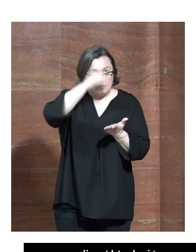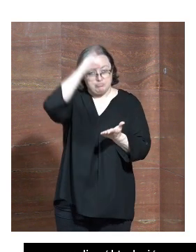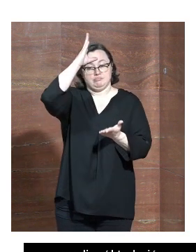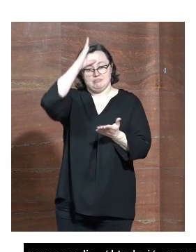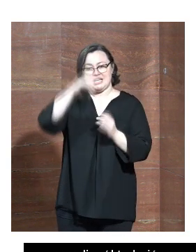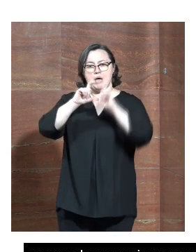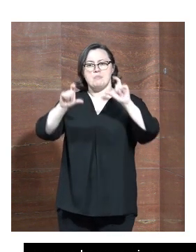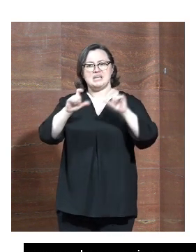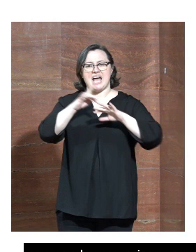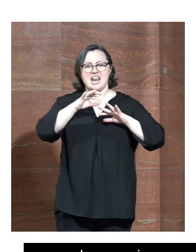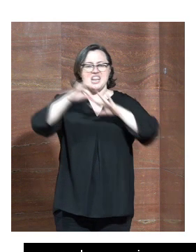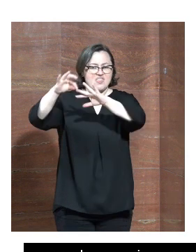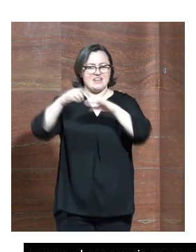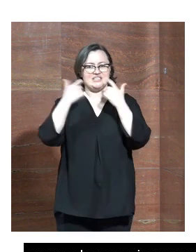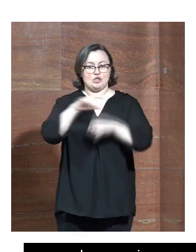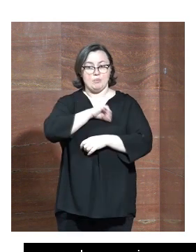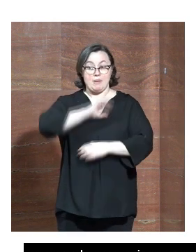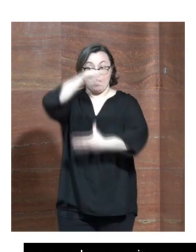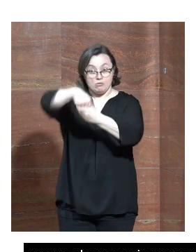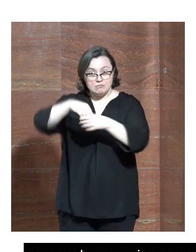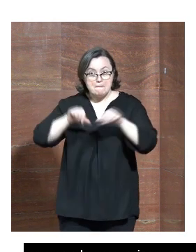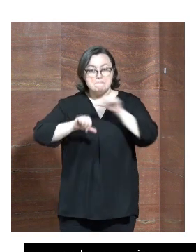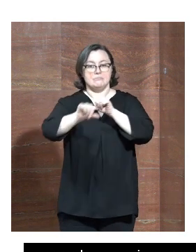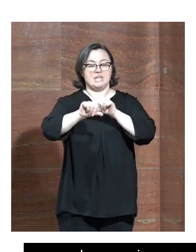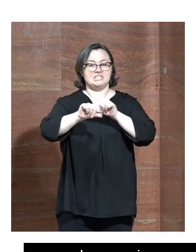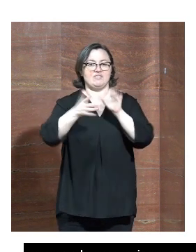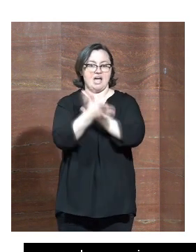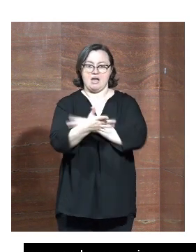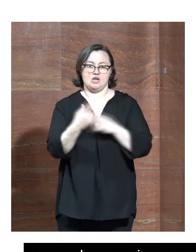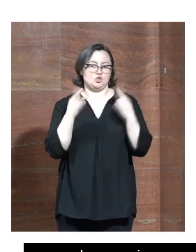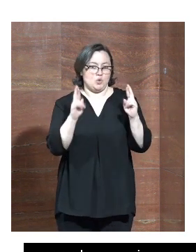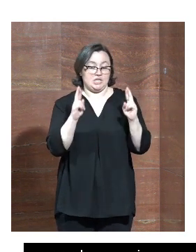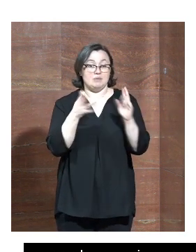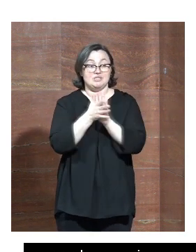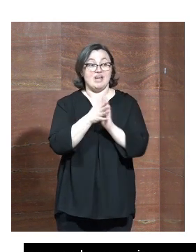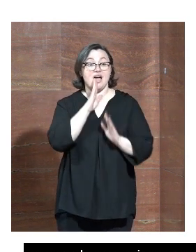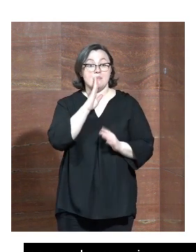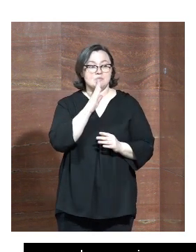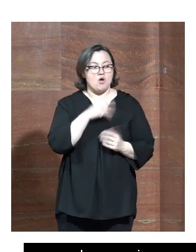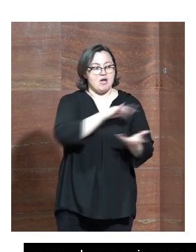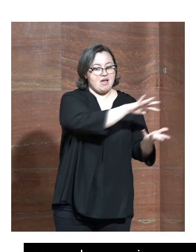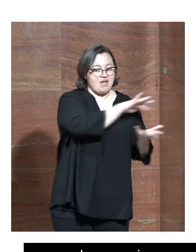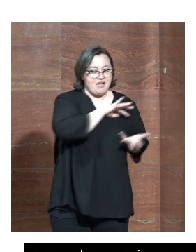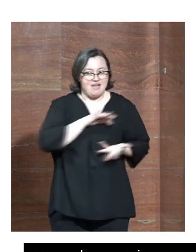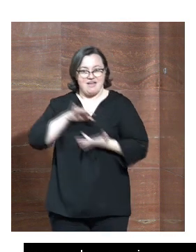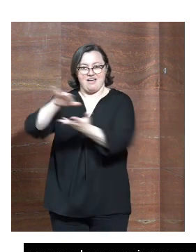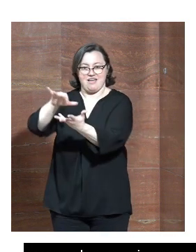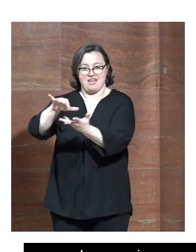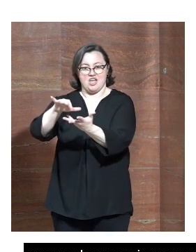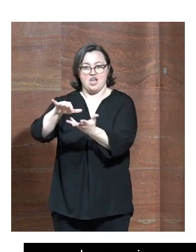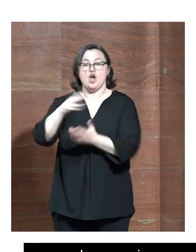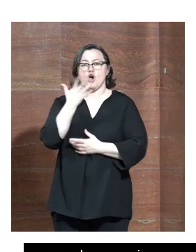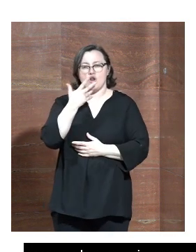empresa puntera y líder del sector privado, es una verdadera suerte, porque está transmitiendo y transfiriendo